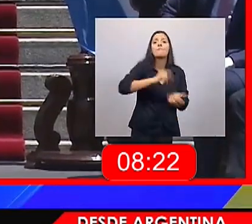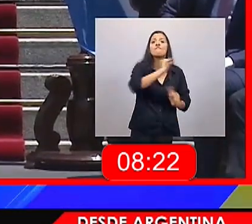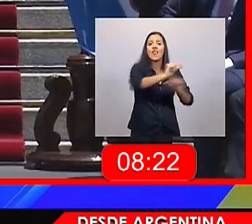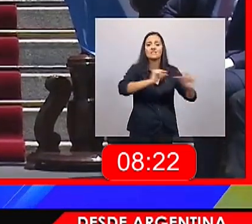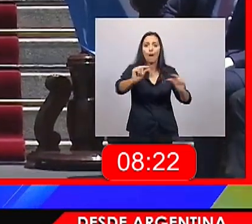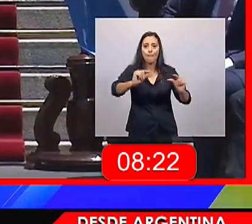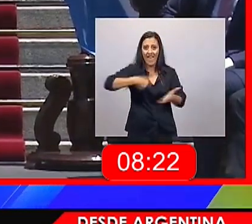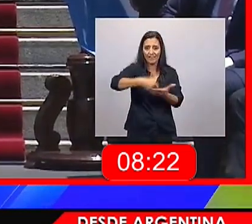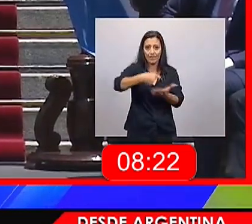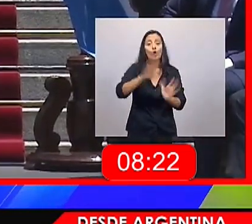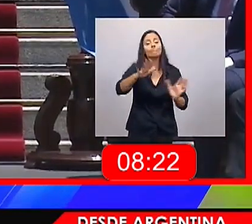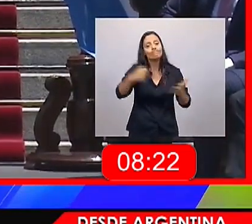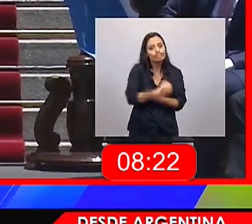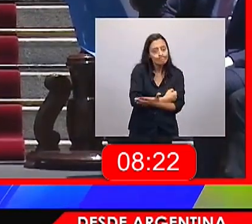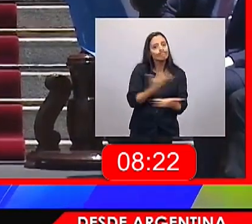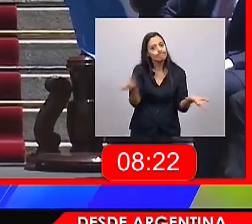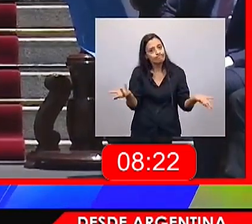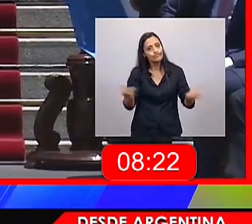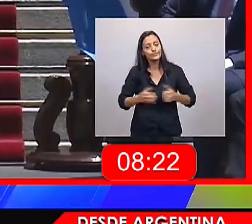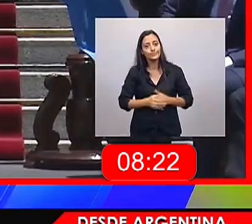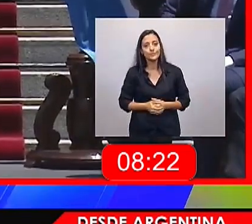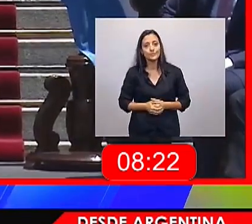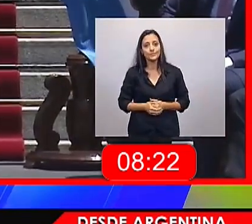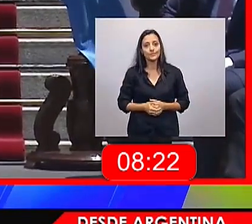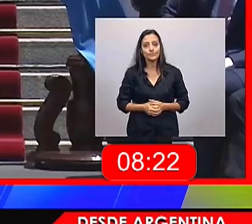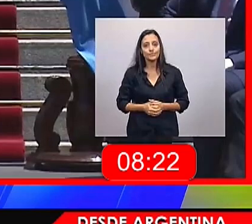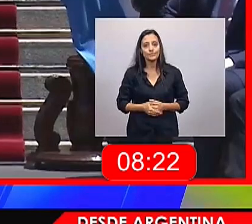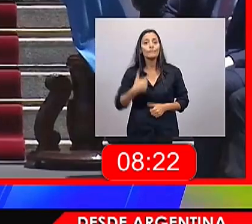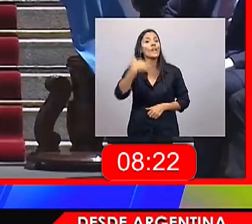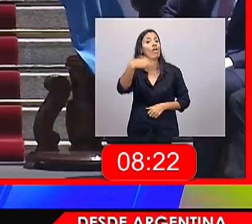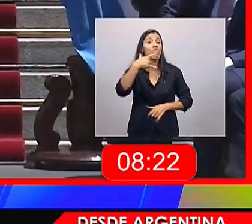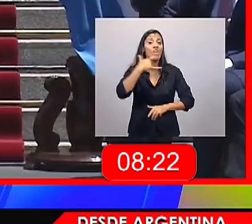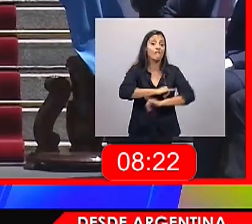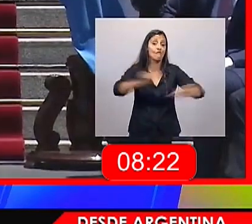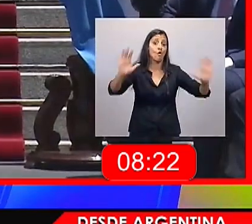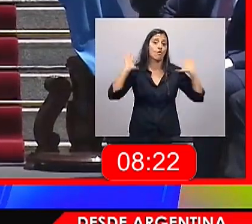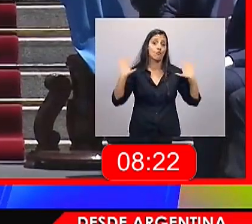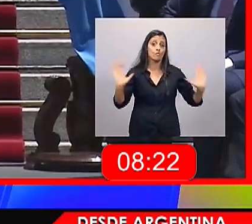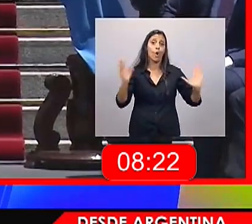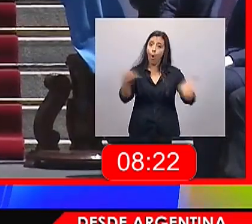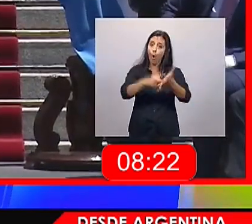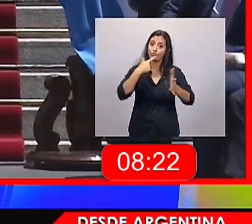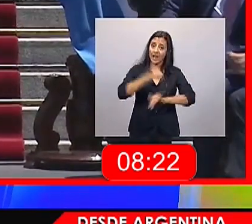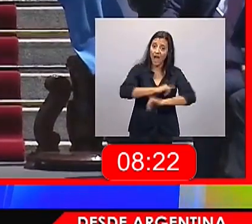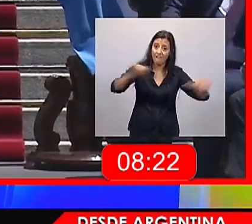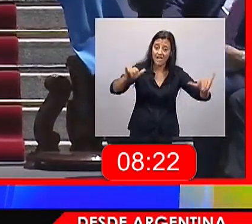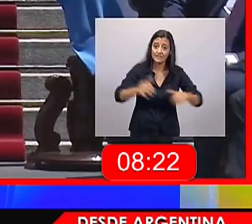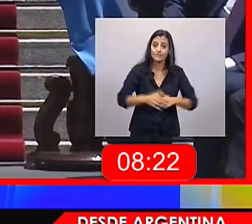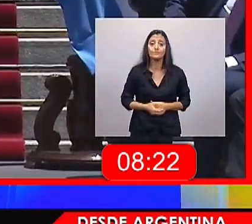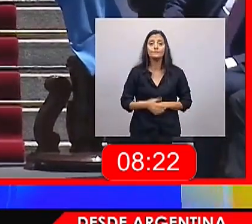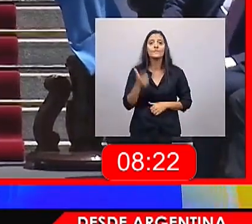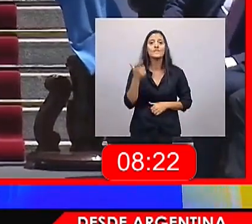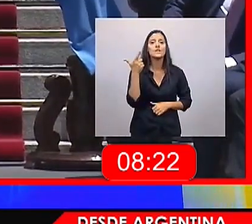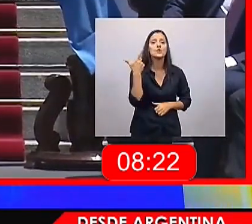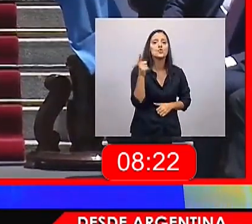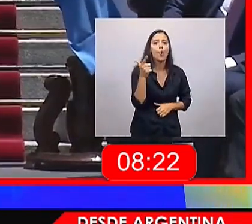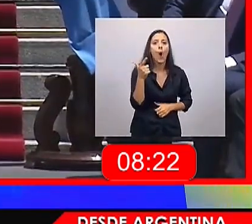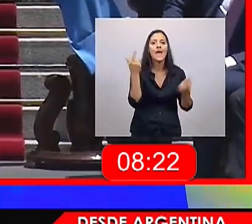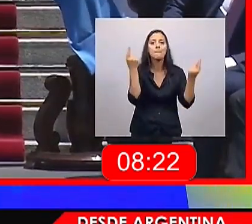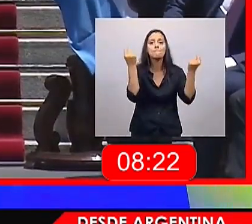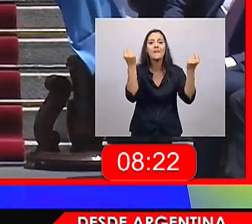Argentina tenemos dos cámaras, tienen una ligazón importante con sus respectivos gobernadores, con lo